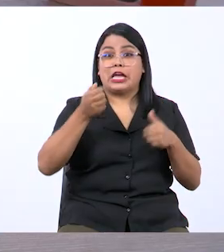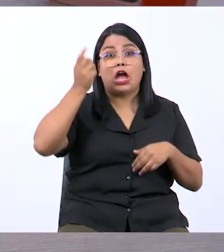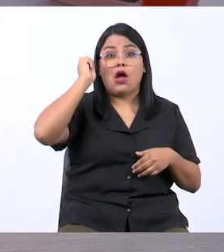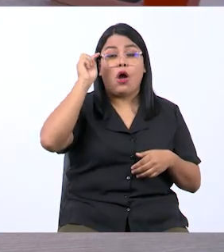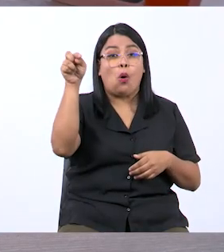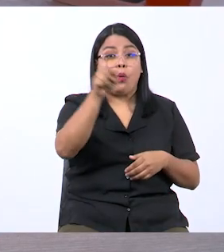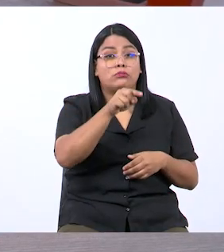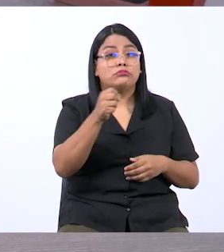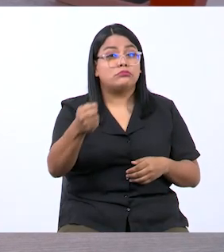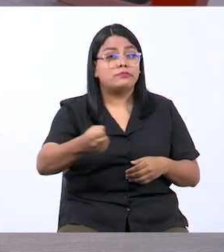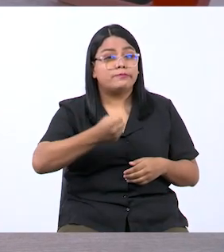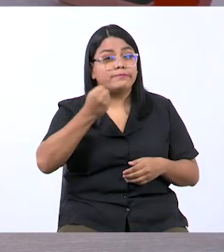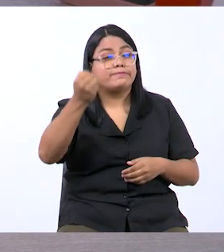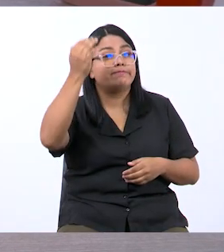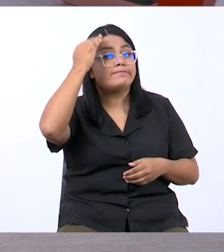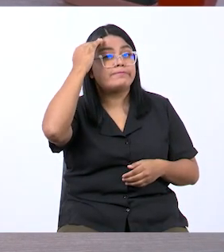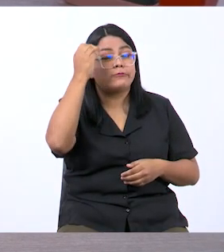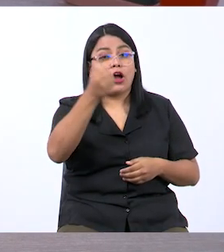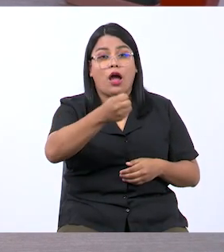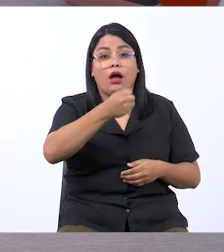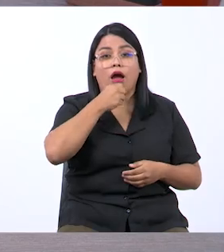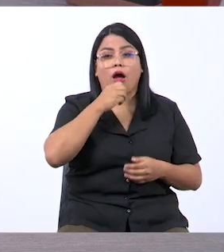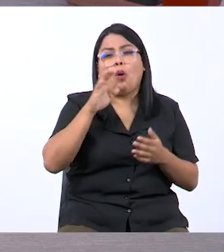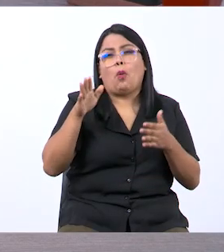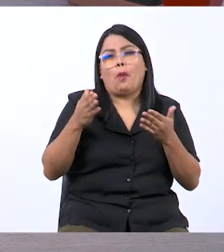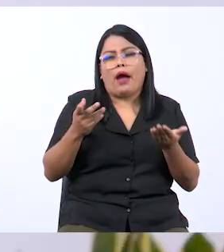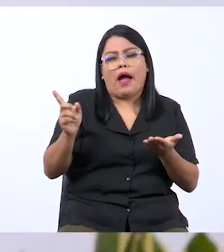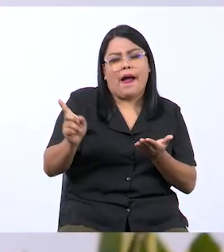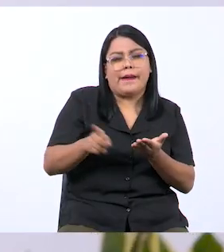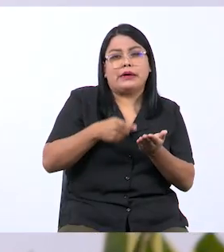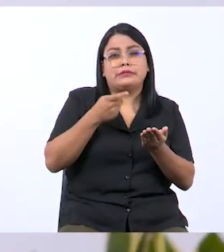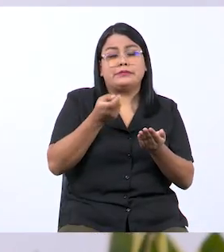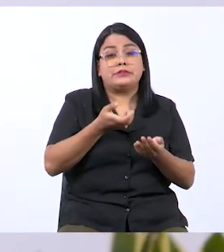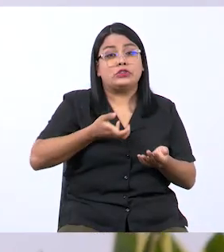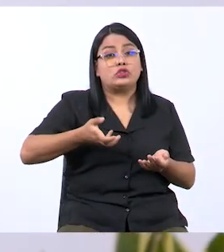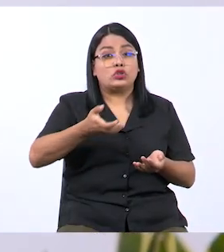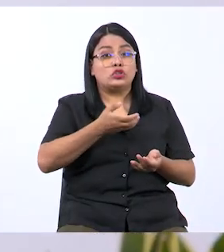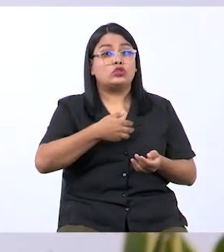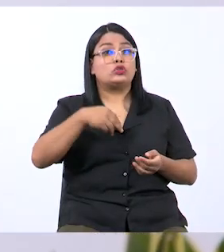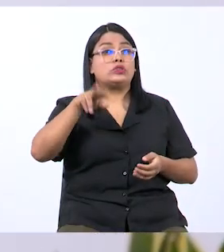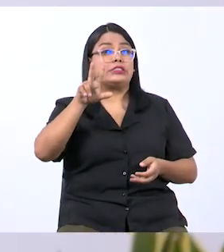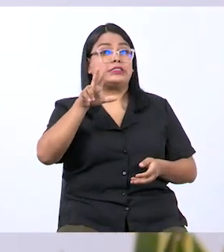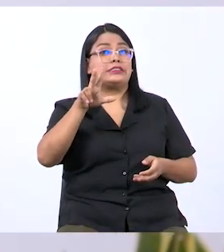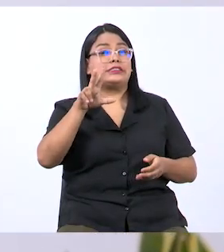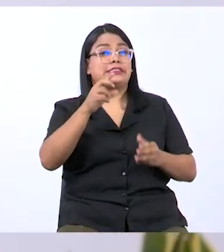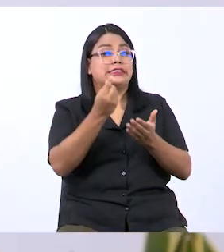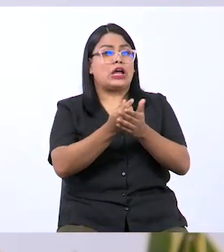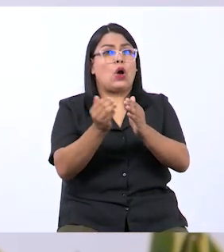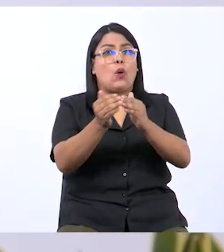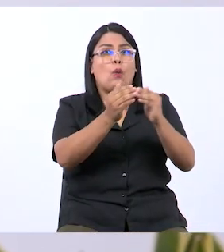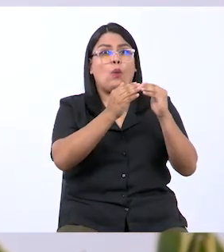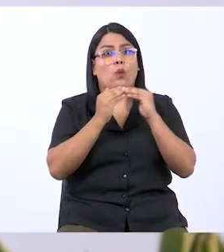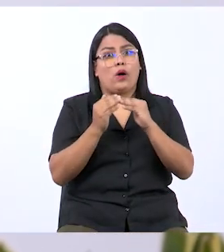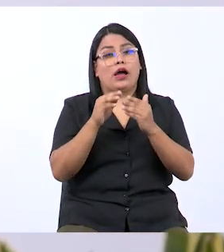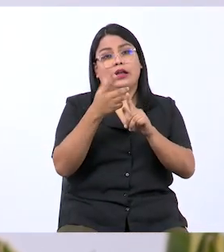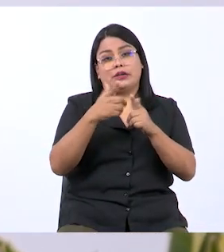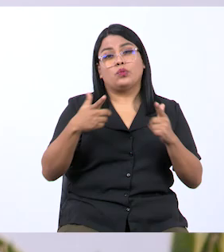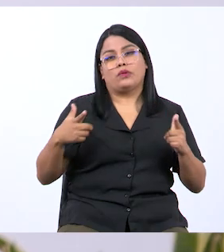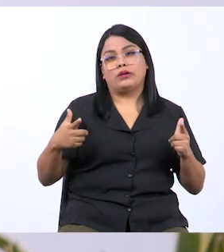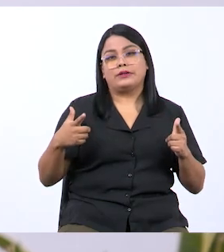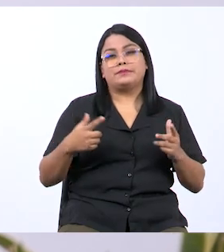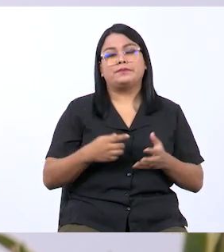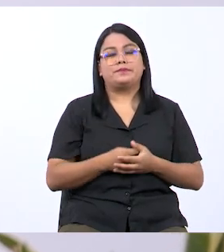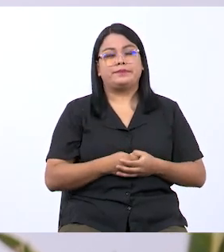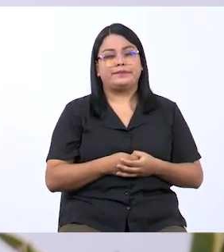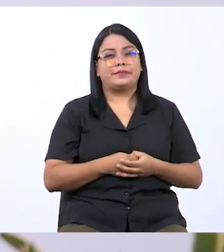bien, docentes, es importante tener esta información ya que en muchas ocasiones podemos tener a cargo esos 3 grados con la asignatura de